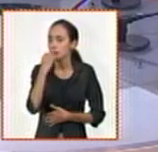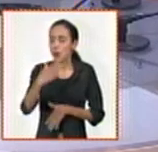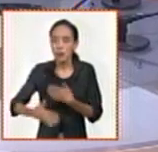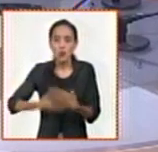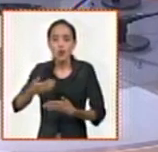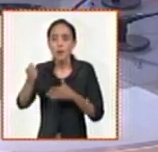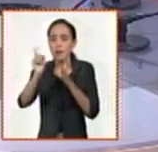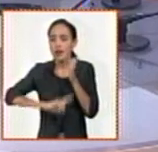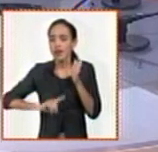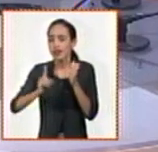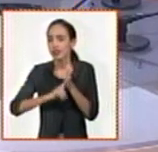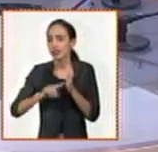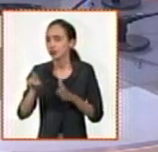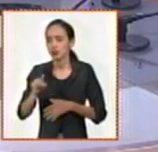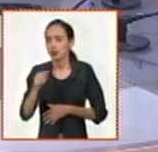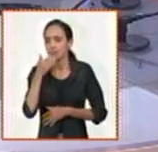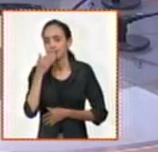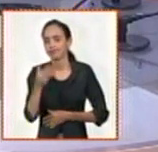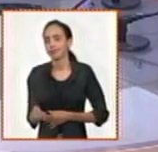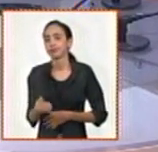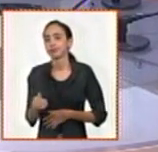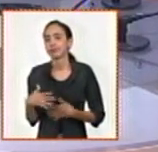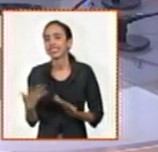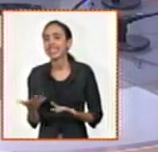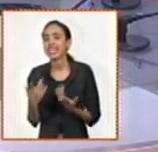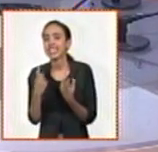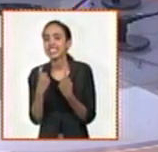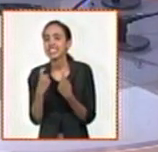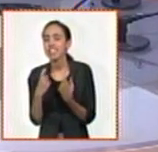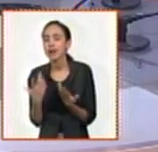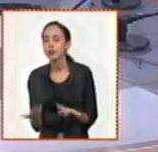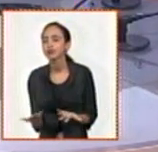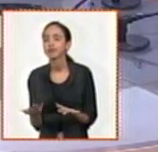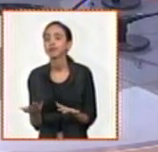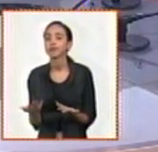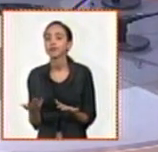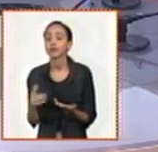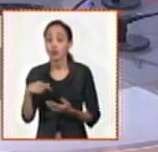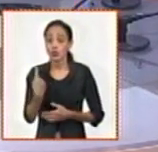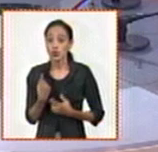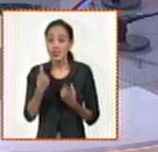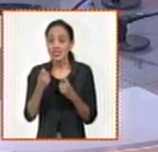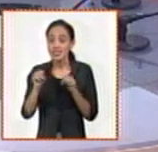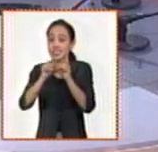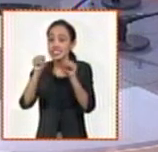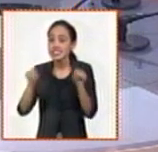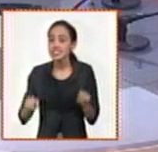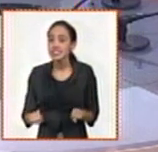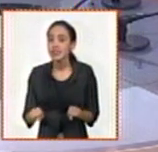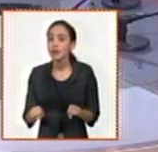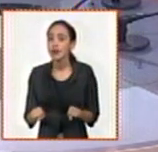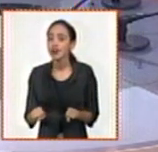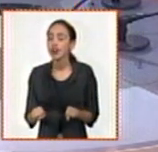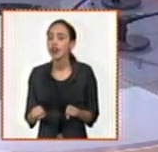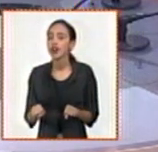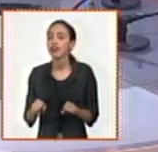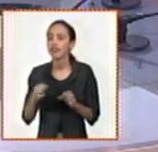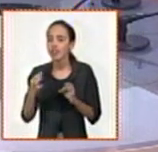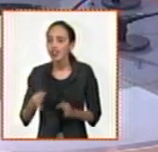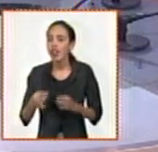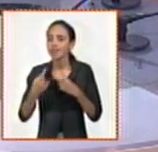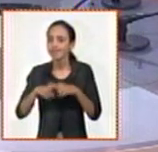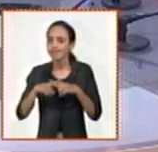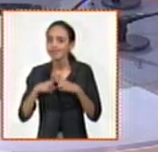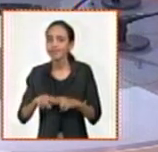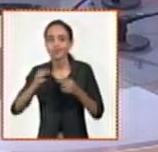crisis energética, no es viable. Entonces, ¿qué es lo que necesitamos? Necesitamos sistemas restauradores